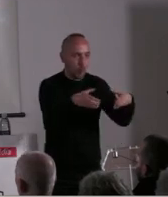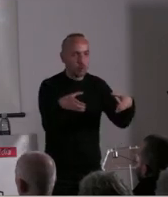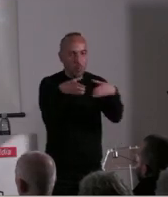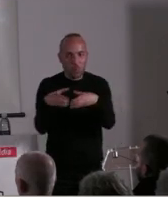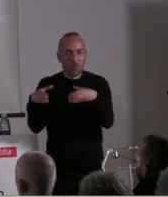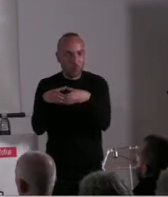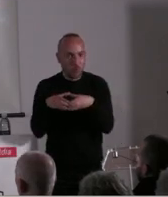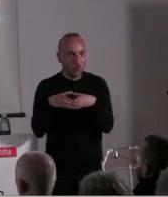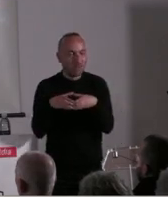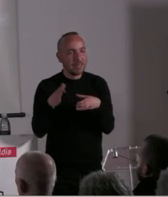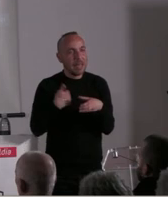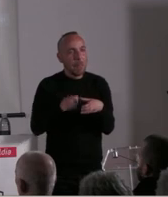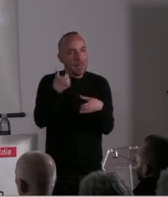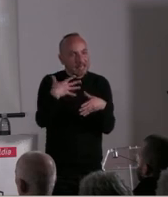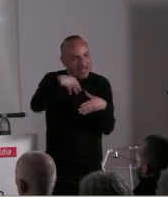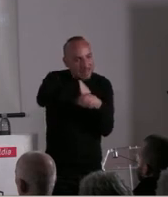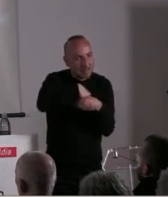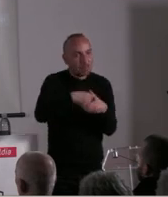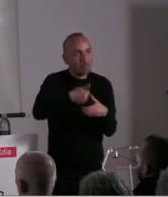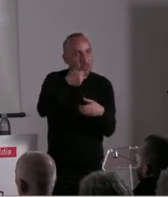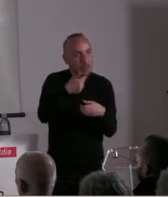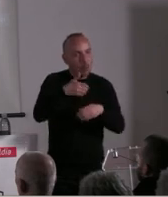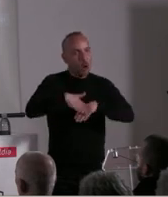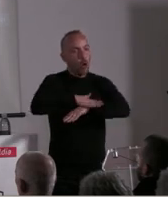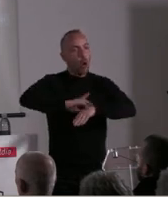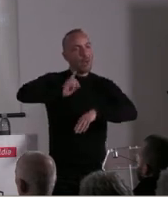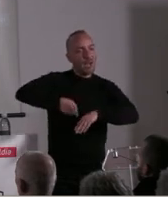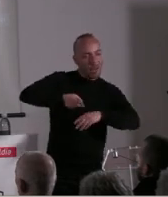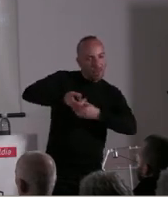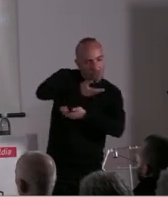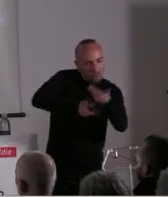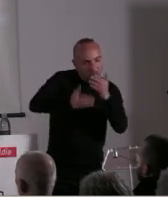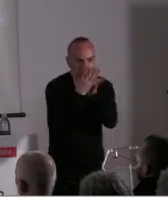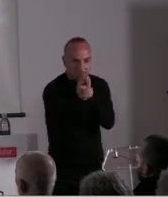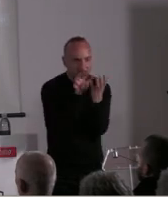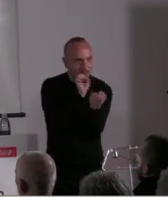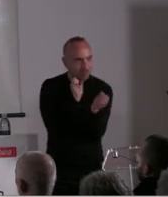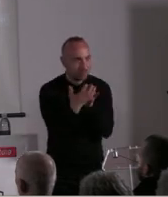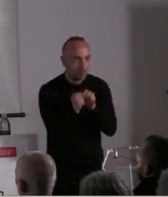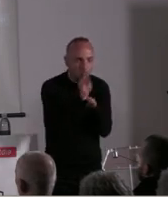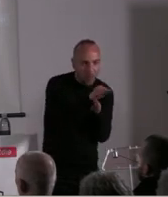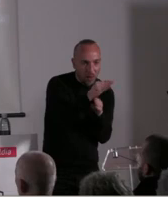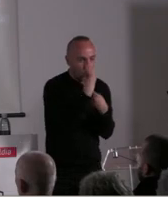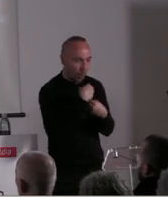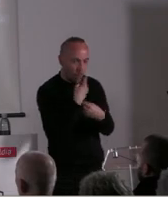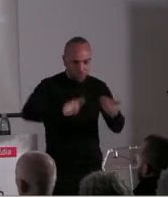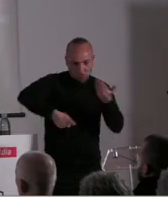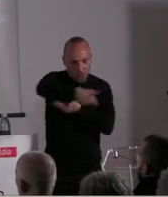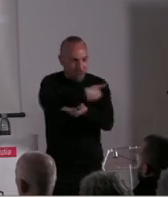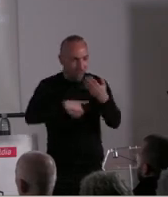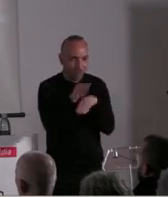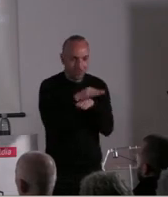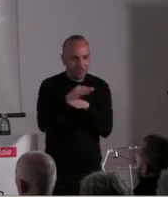este elemento más de qué gobernanza, cómo vamos a participar, cómo nos vamos a cuidar todas. Y ya